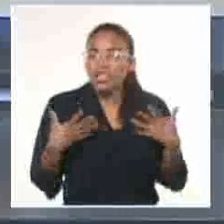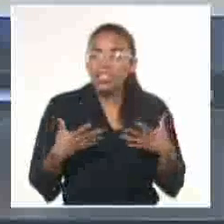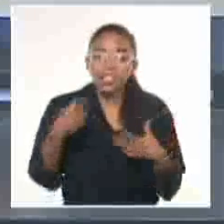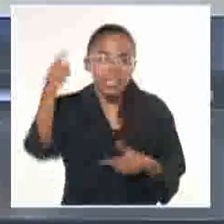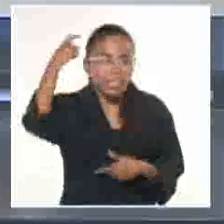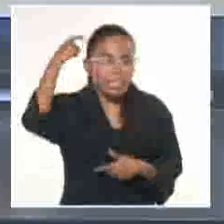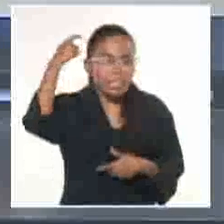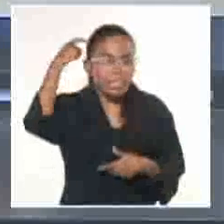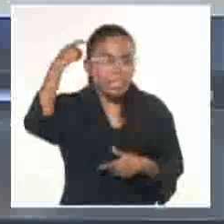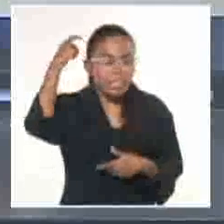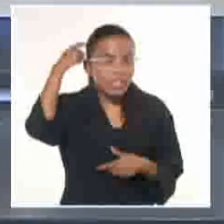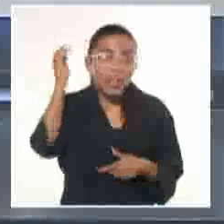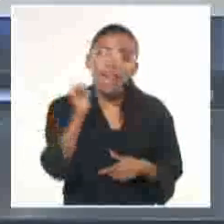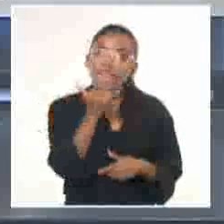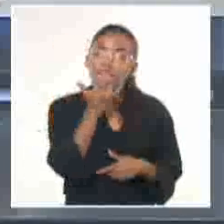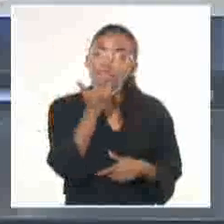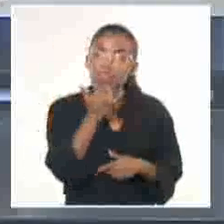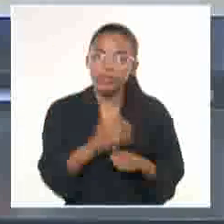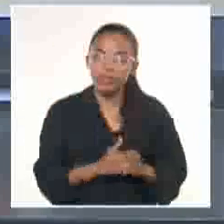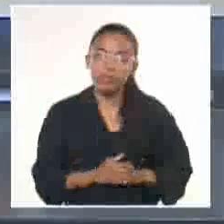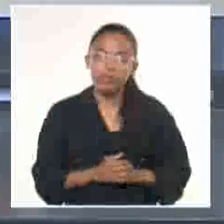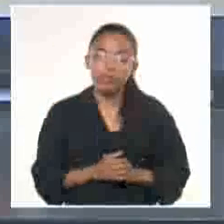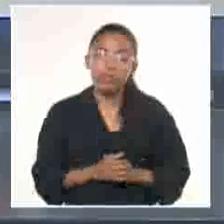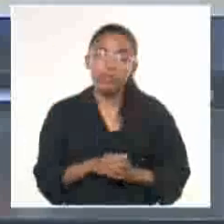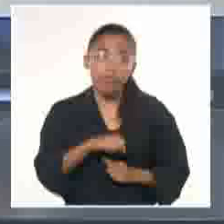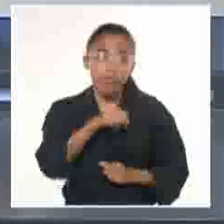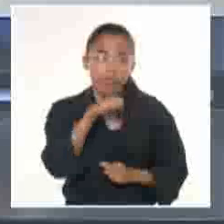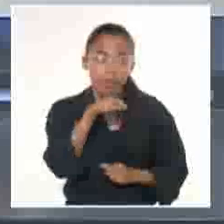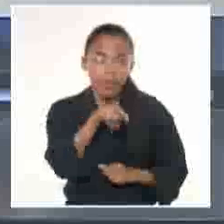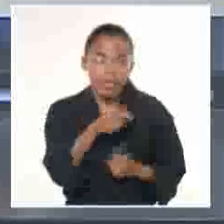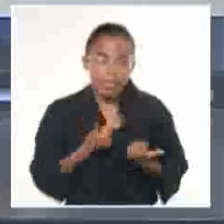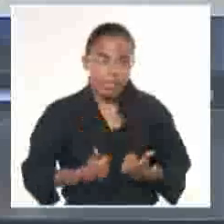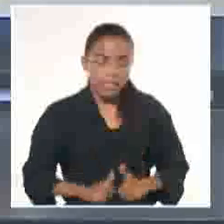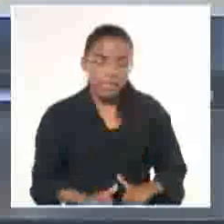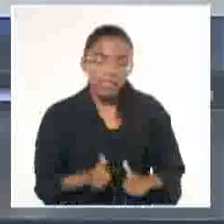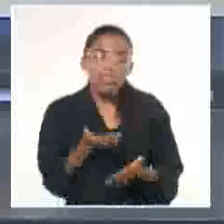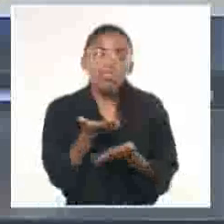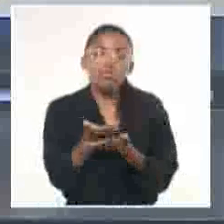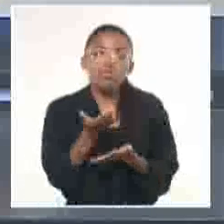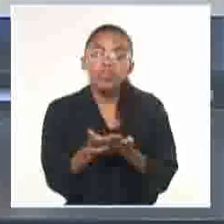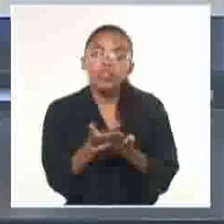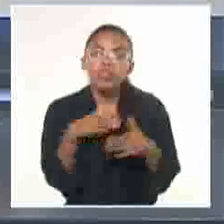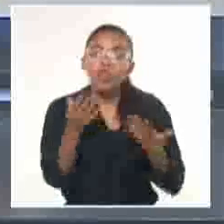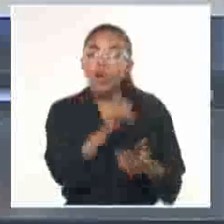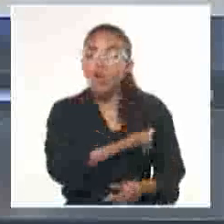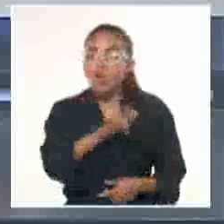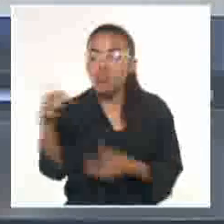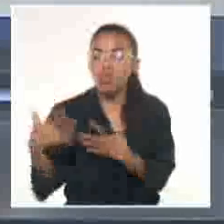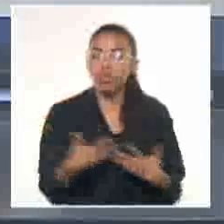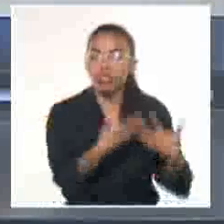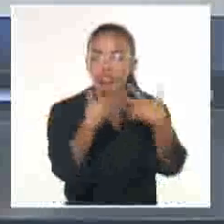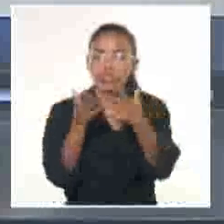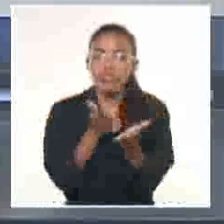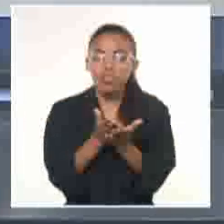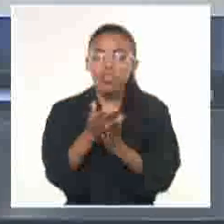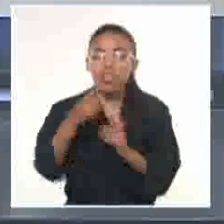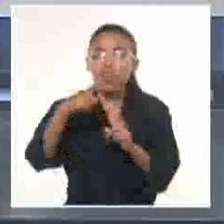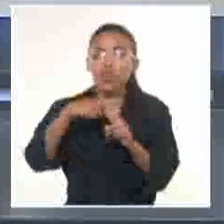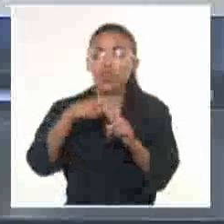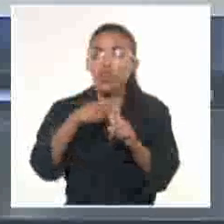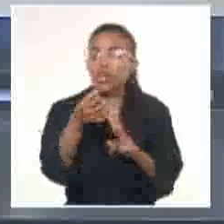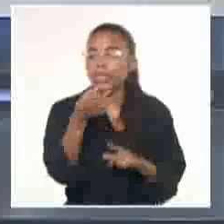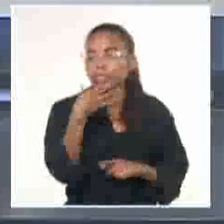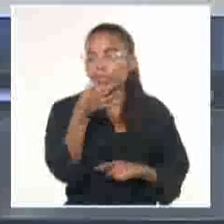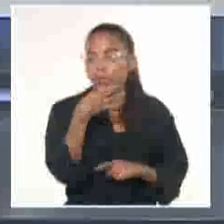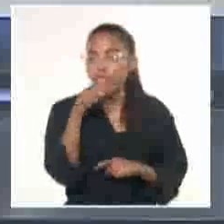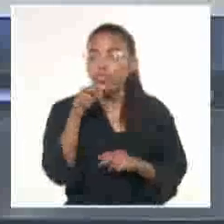que lo afectaba. A petición de su madre, el pequeño se encuentra en Estados Unidos, donde continúa con su tratamiento. En redes digitales